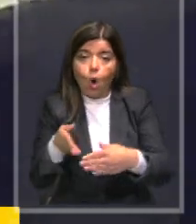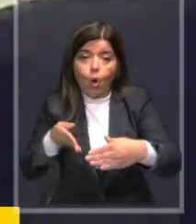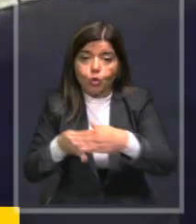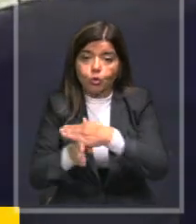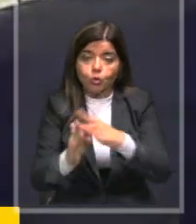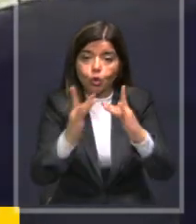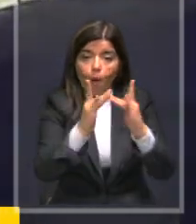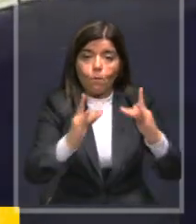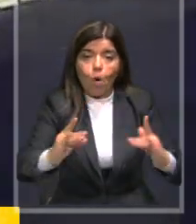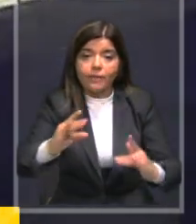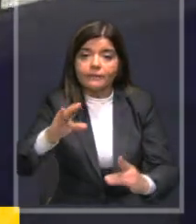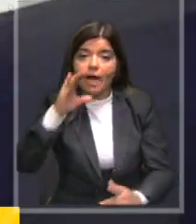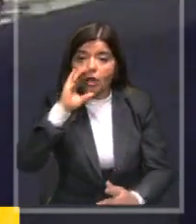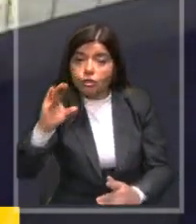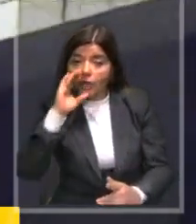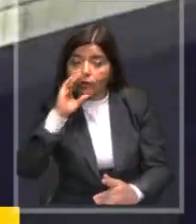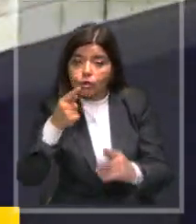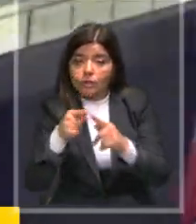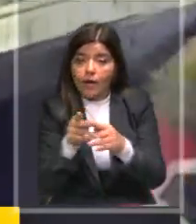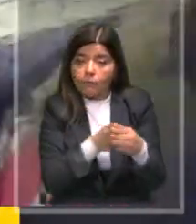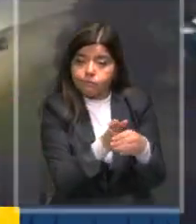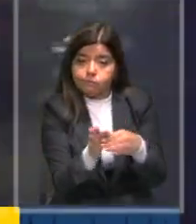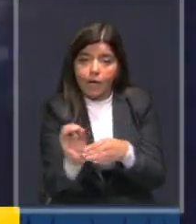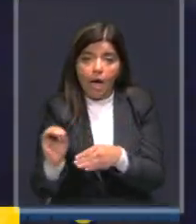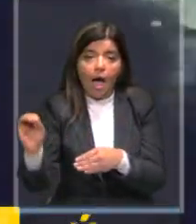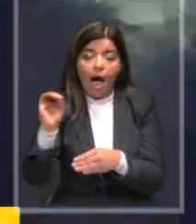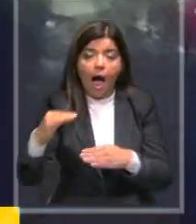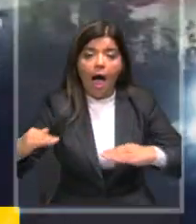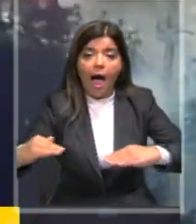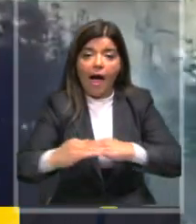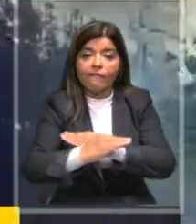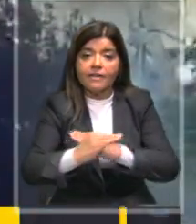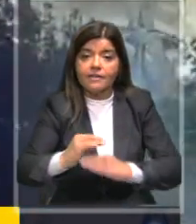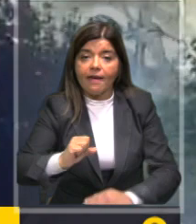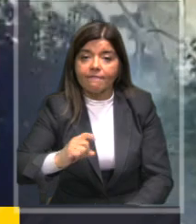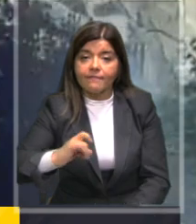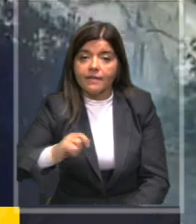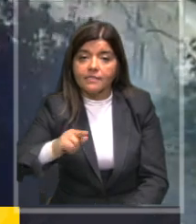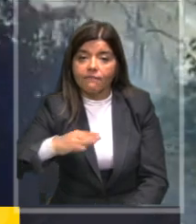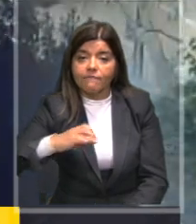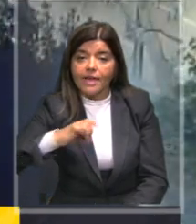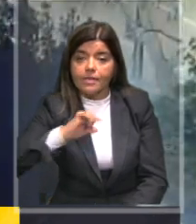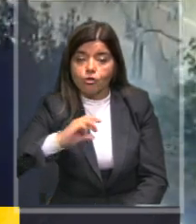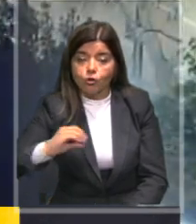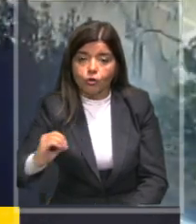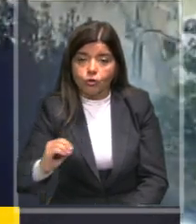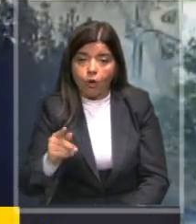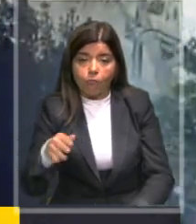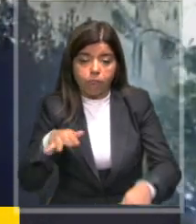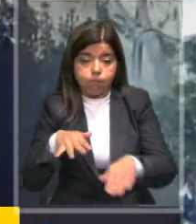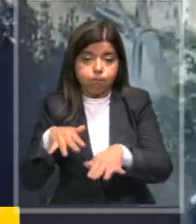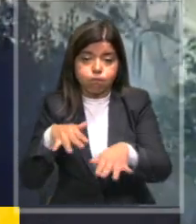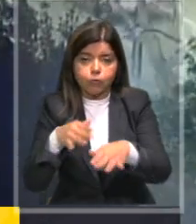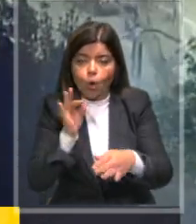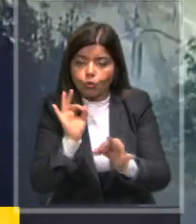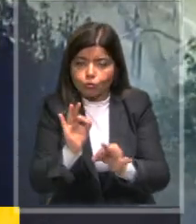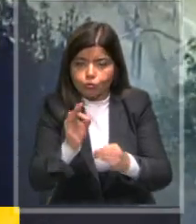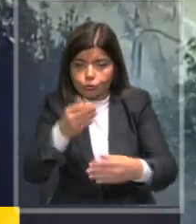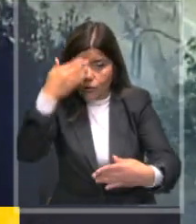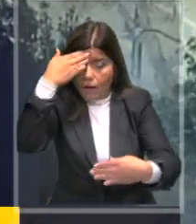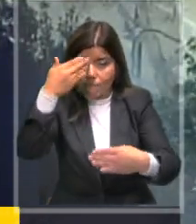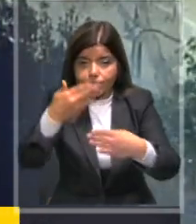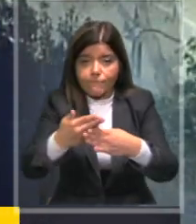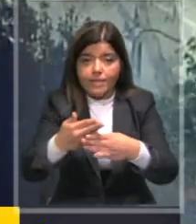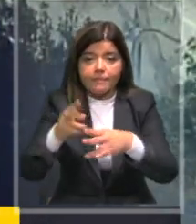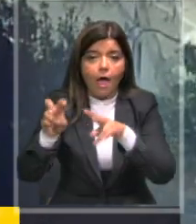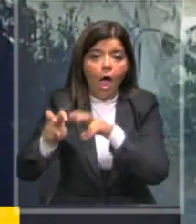Puente La Concepción y siguen hacia el oriente por avenida Andrés Bello. Al encontrarse con un taco junto aquí al frente al Mall